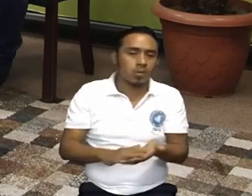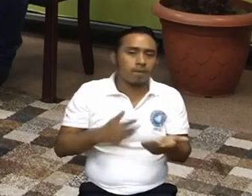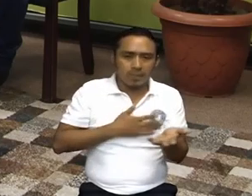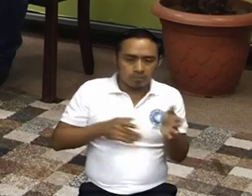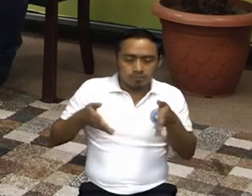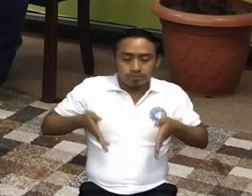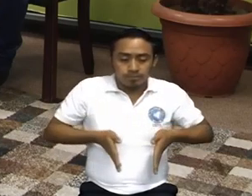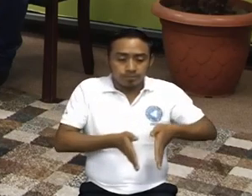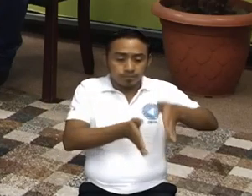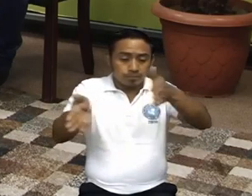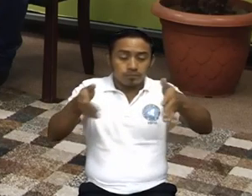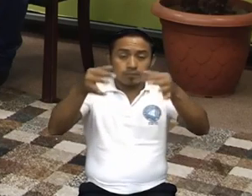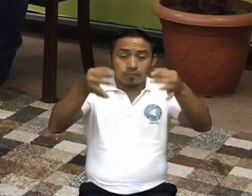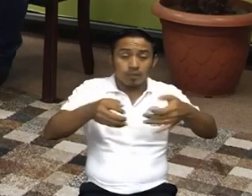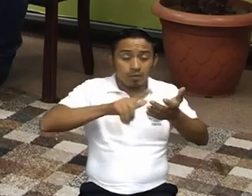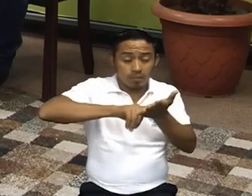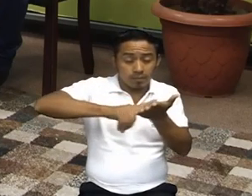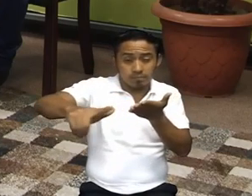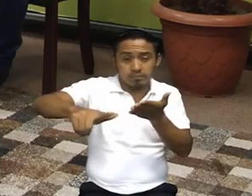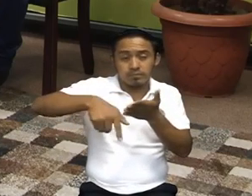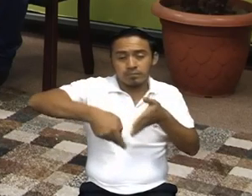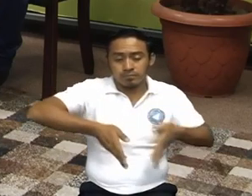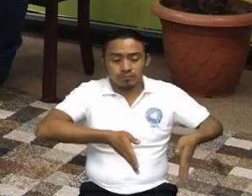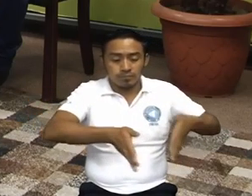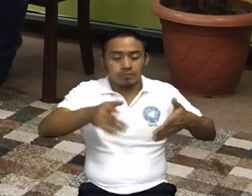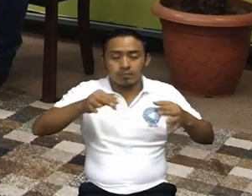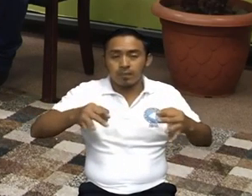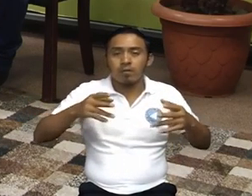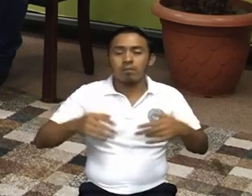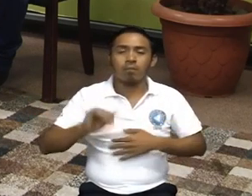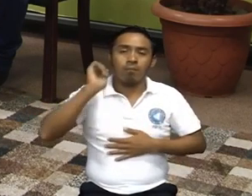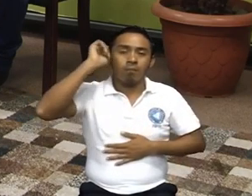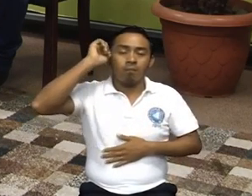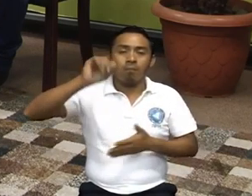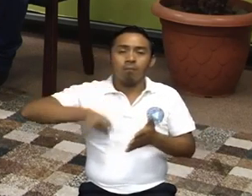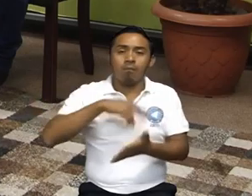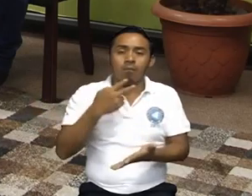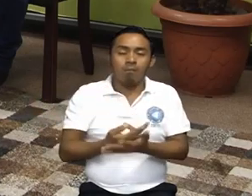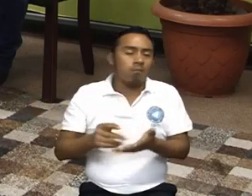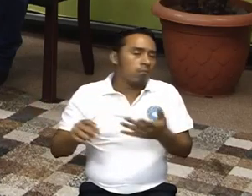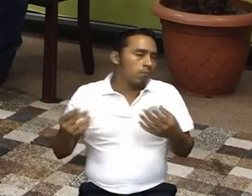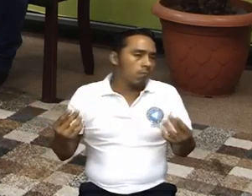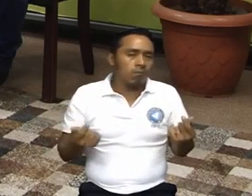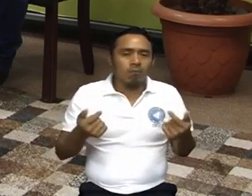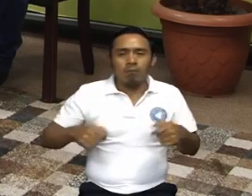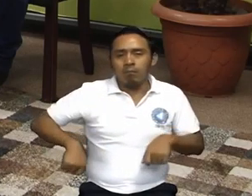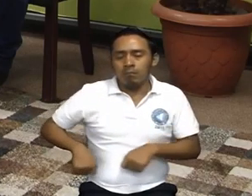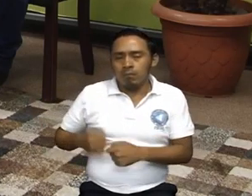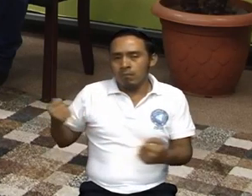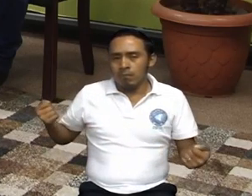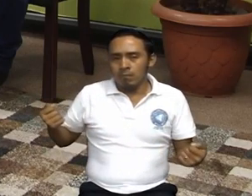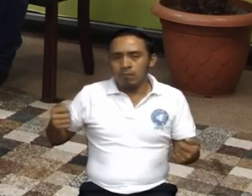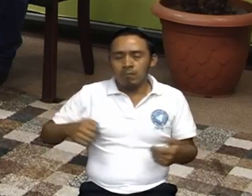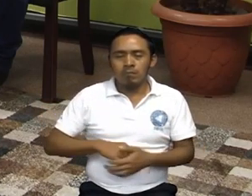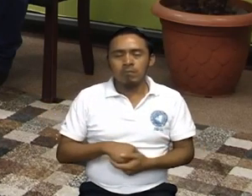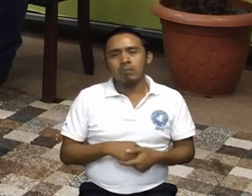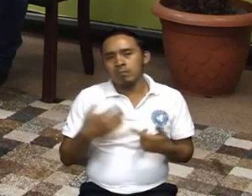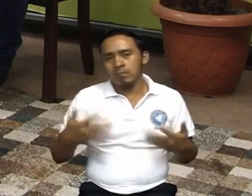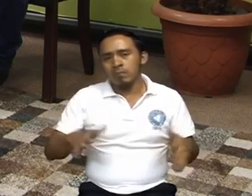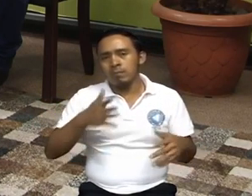sobre todo para nuestros adultos mayores y nuestros niños, ¿verdad? Porque el adulto mayor se cae, se fractura rápidamente, y el riesgo, ¿no? Claro, de